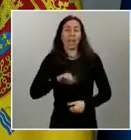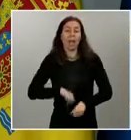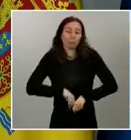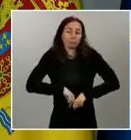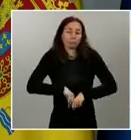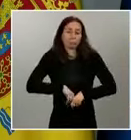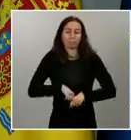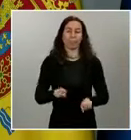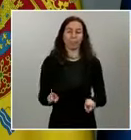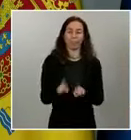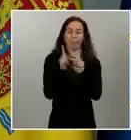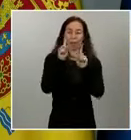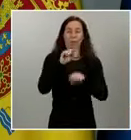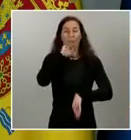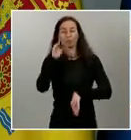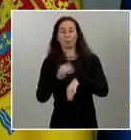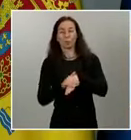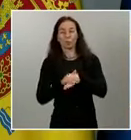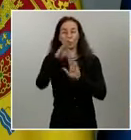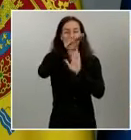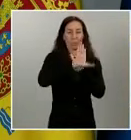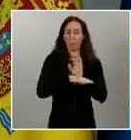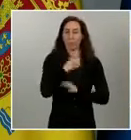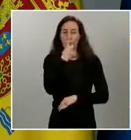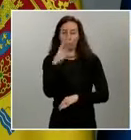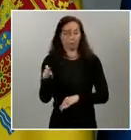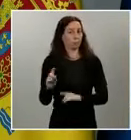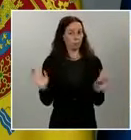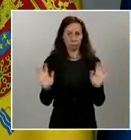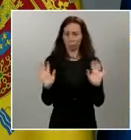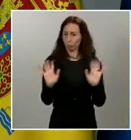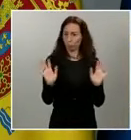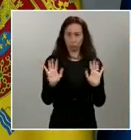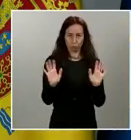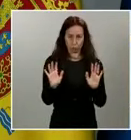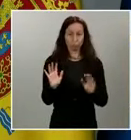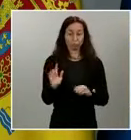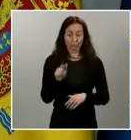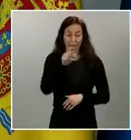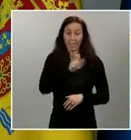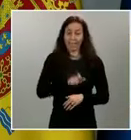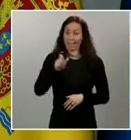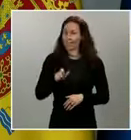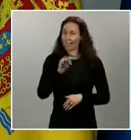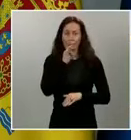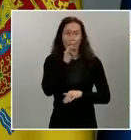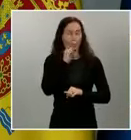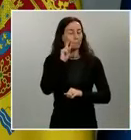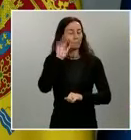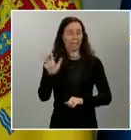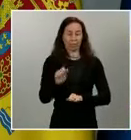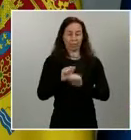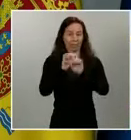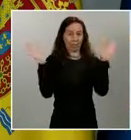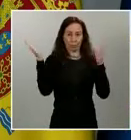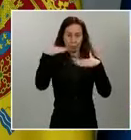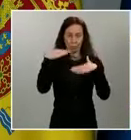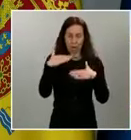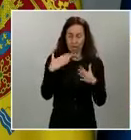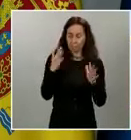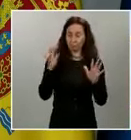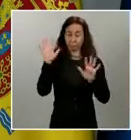ello es que hay gente que no lo tiene claro, hay ciudadanos que todavía no lo deben de tener claro.